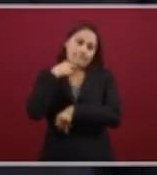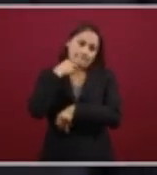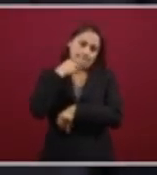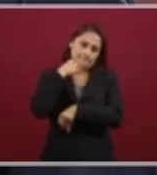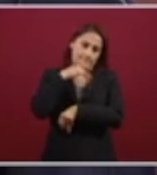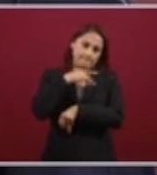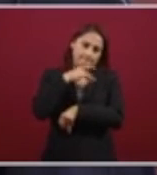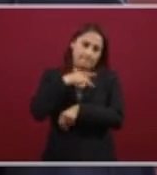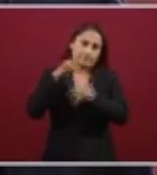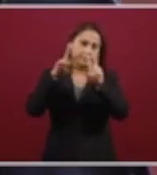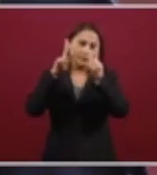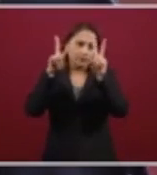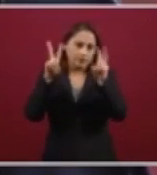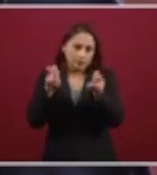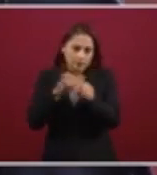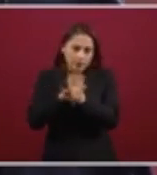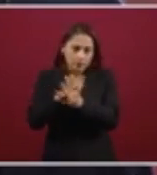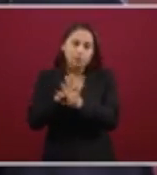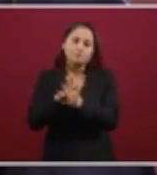Otros temas que